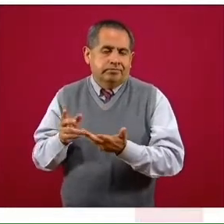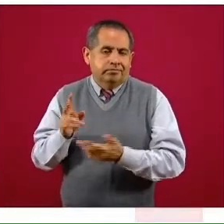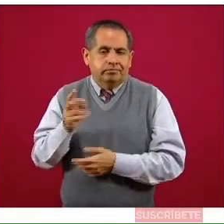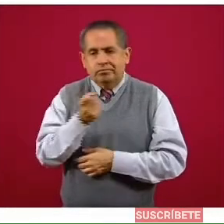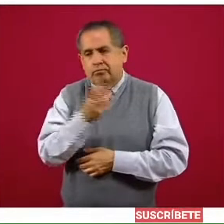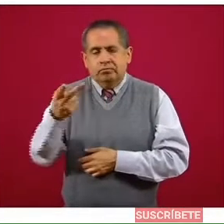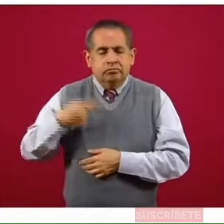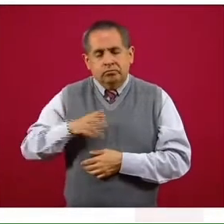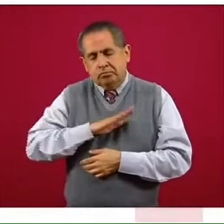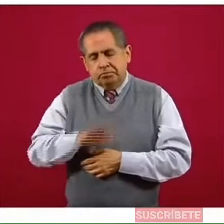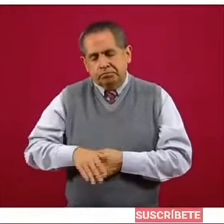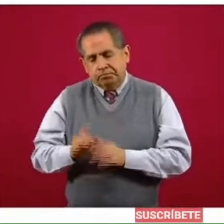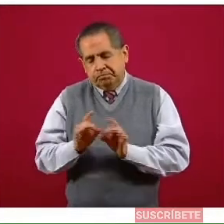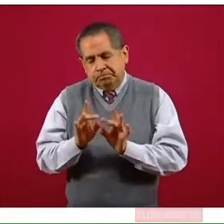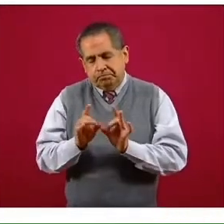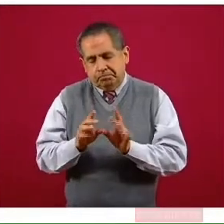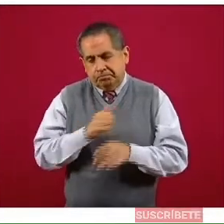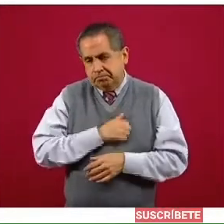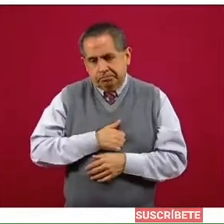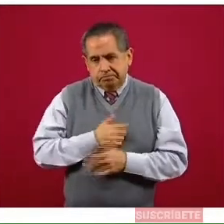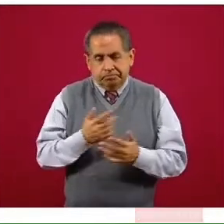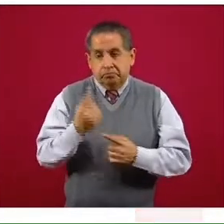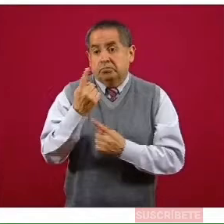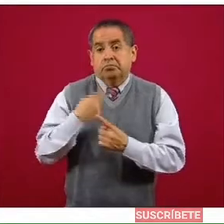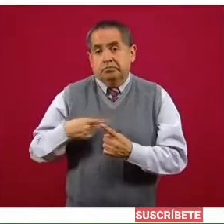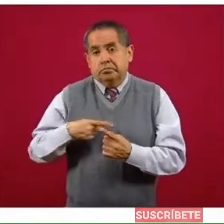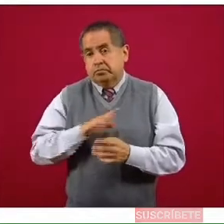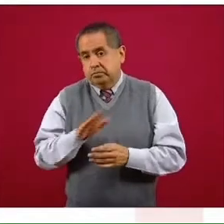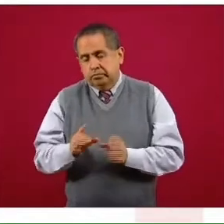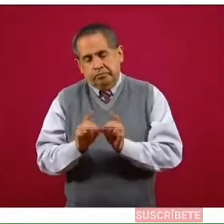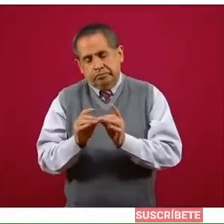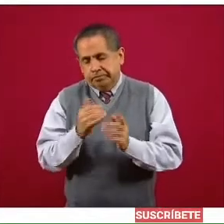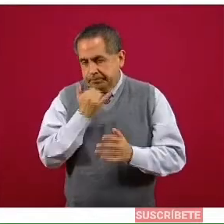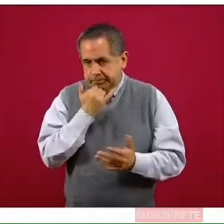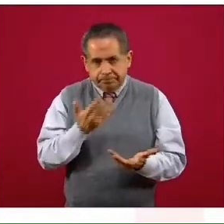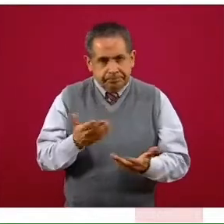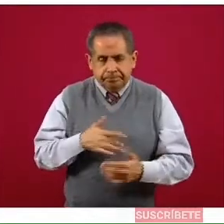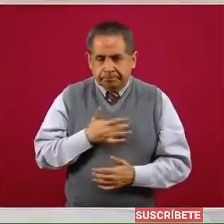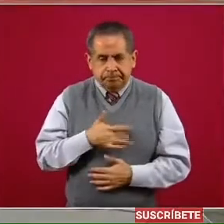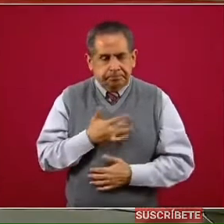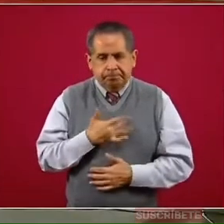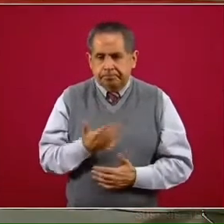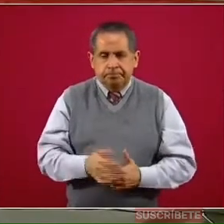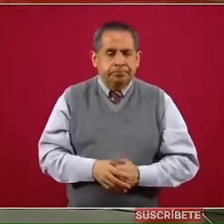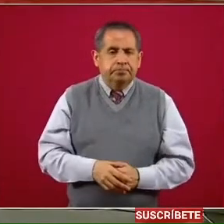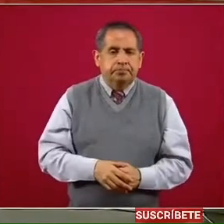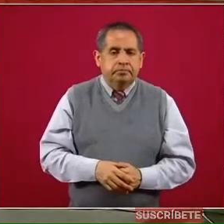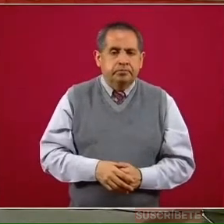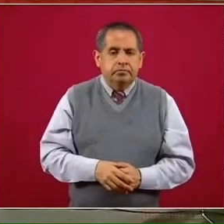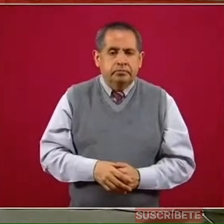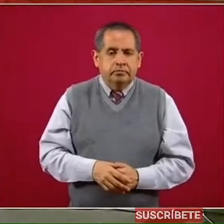negativo que alguien pierda la vida, aunque solo sea una persona. Veamos lo siguiente, por favor.